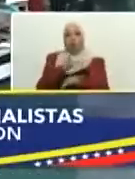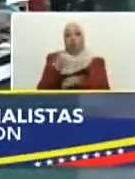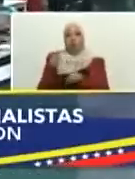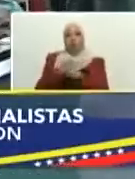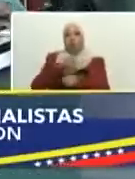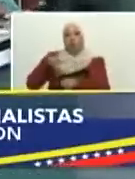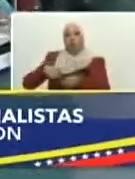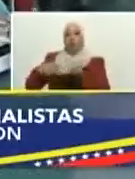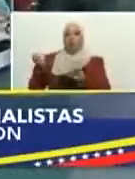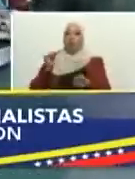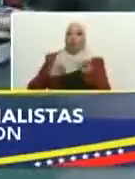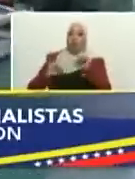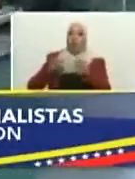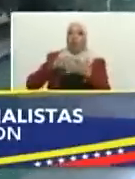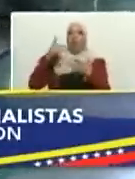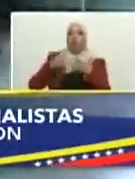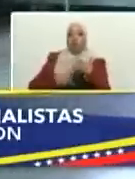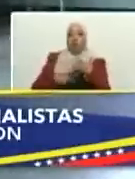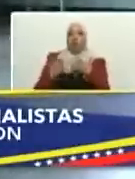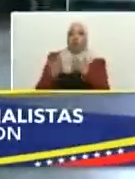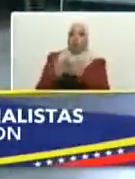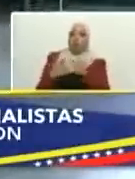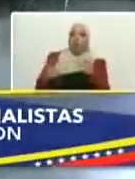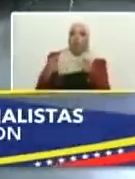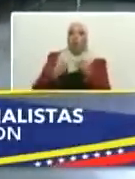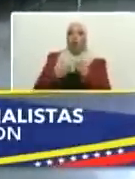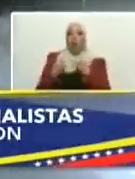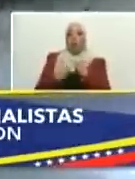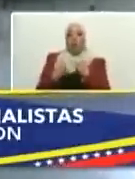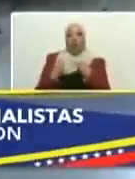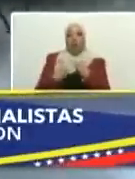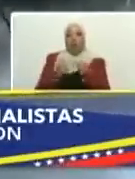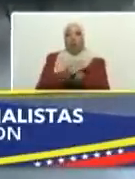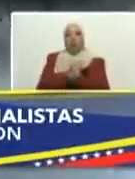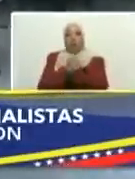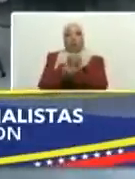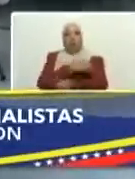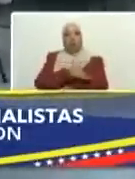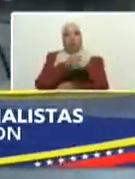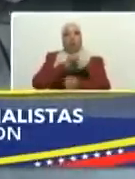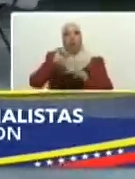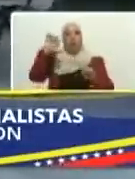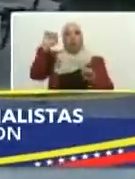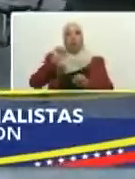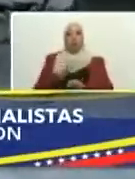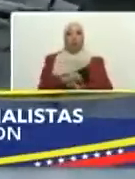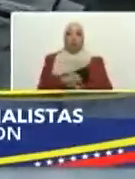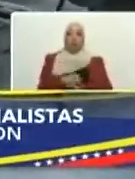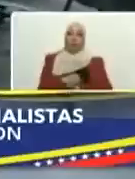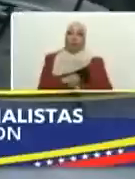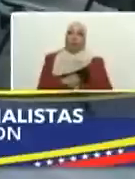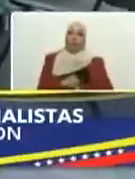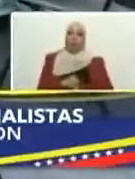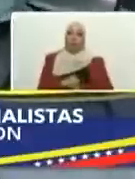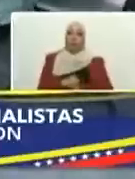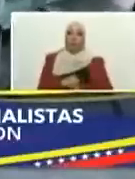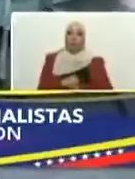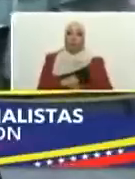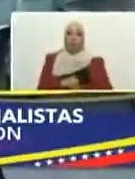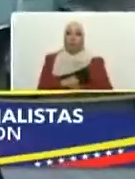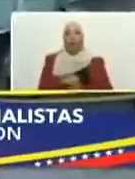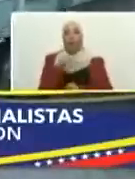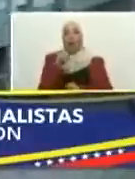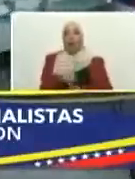Nosotros defendemos este proyecto, que es el proyecto de la vida, del amor, del socialismo. Dale la palabra. Bueno, vamos a darle la